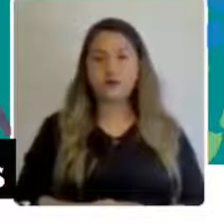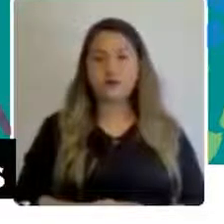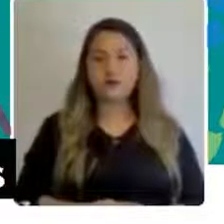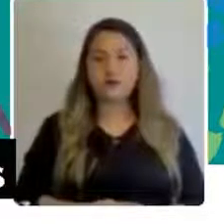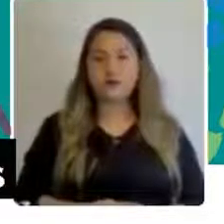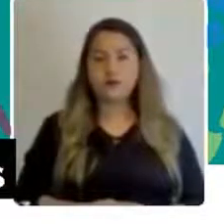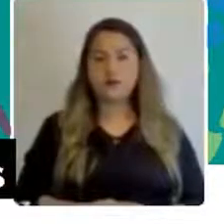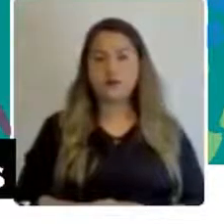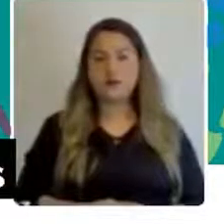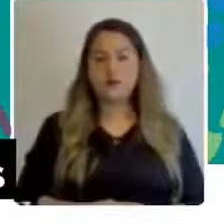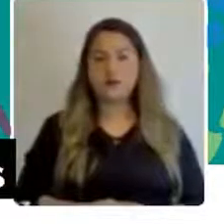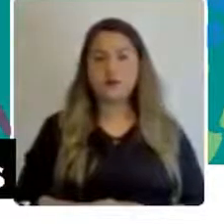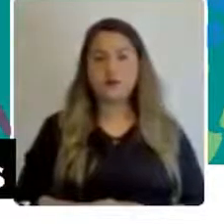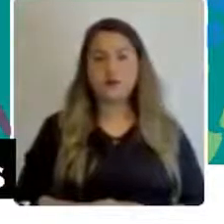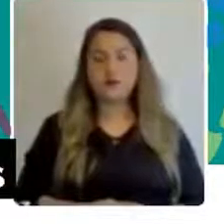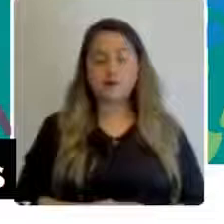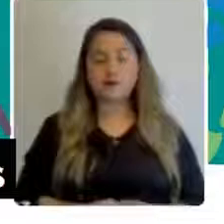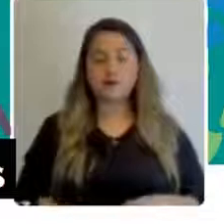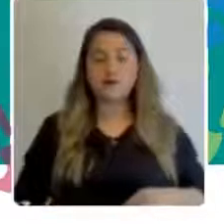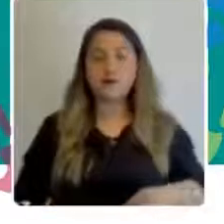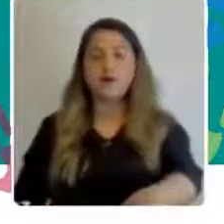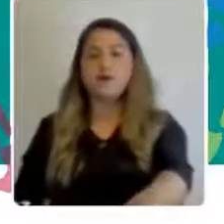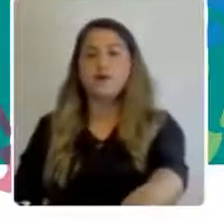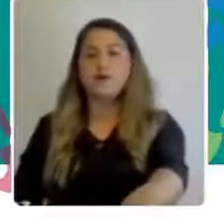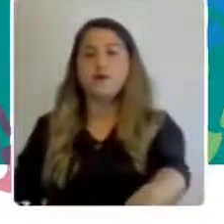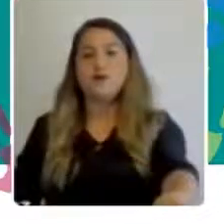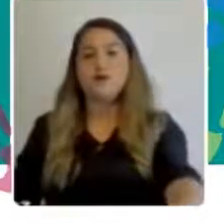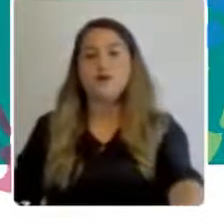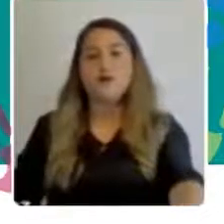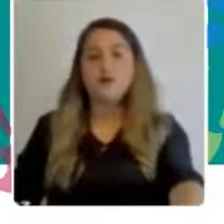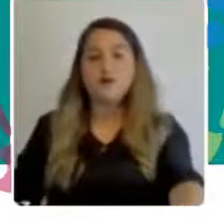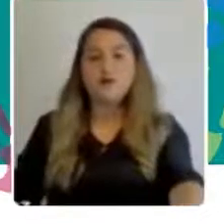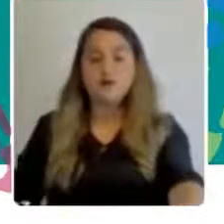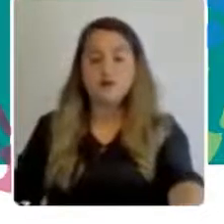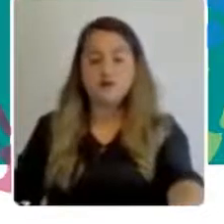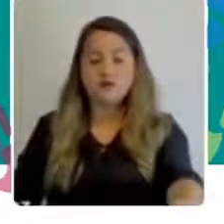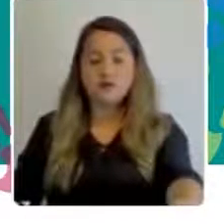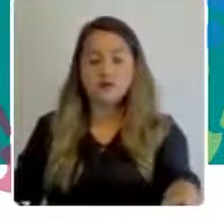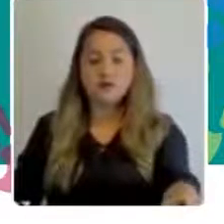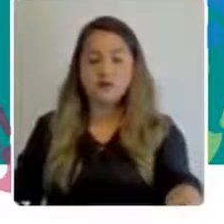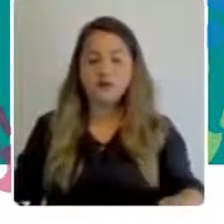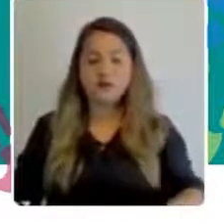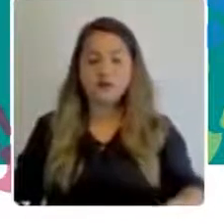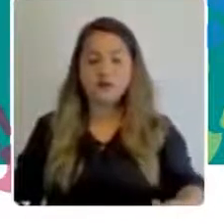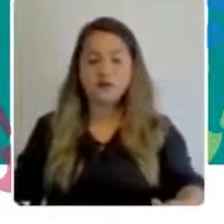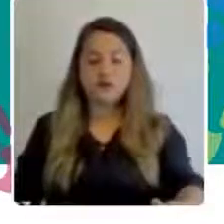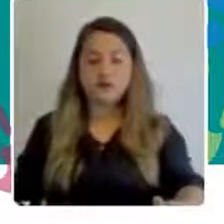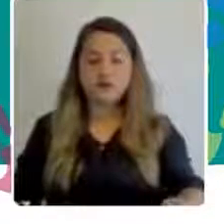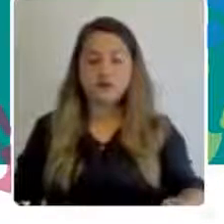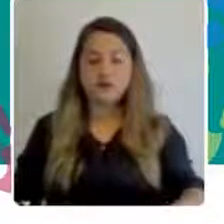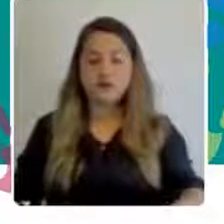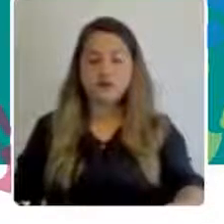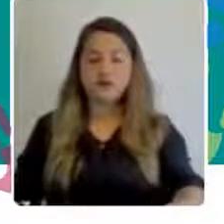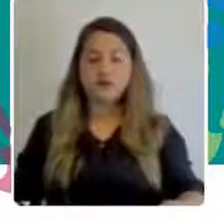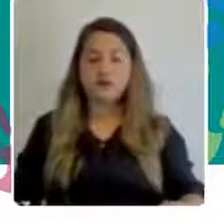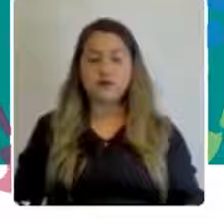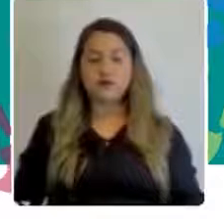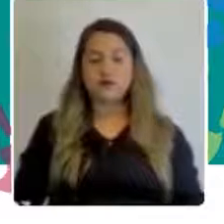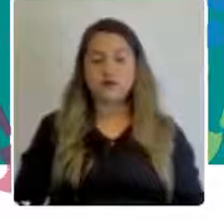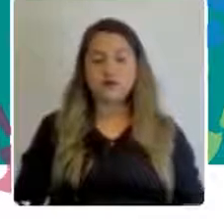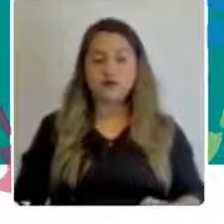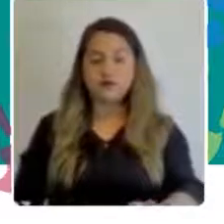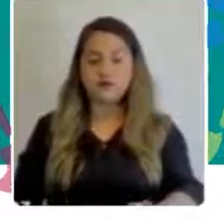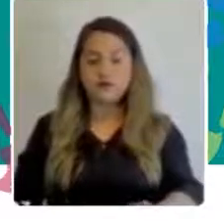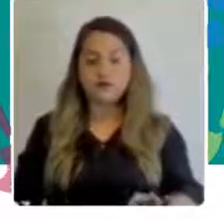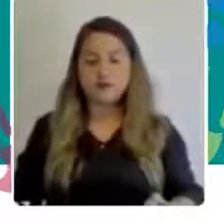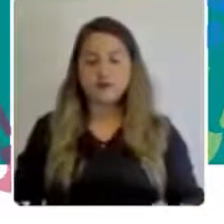más difíciles que hemos enfrentado, que también tienen referencia con el acceso